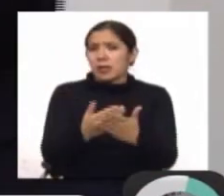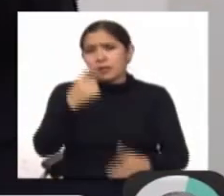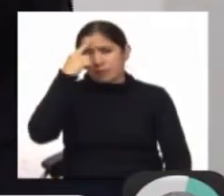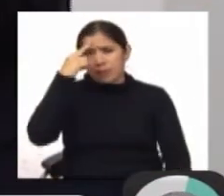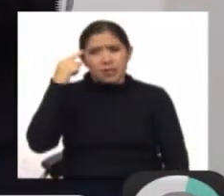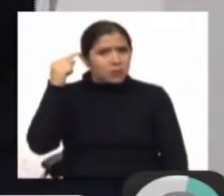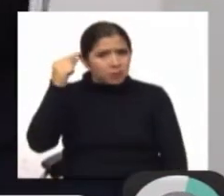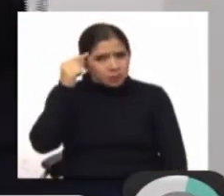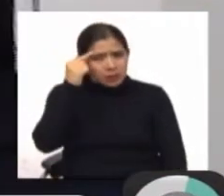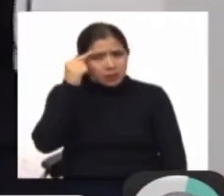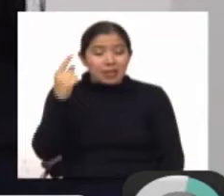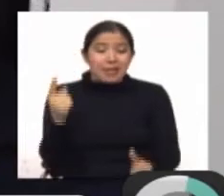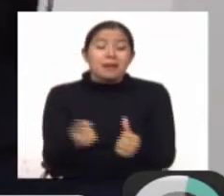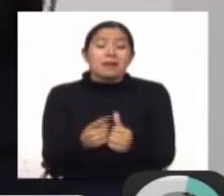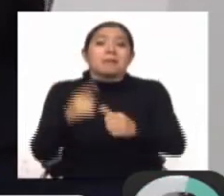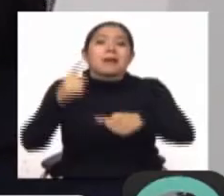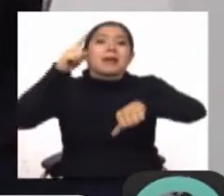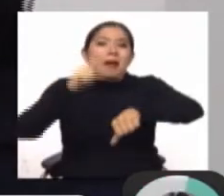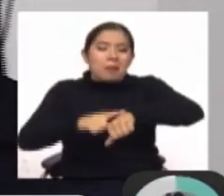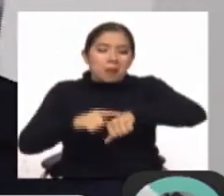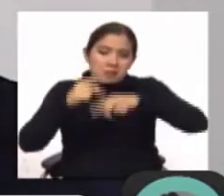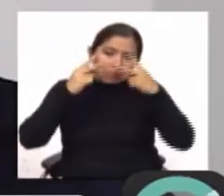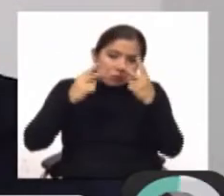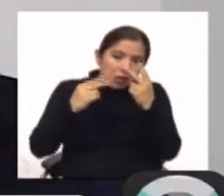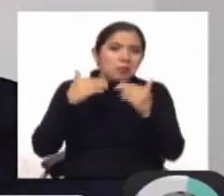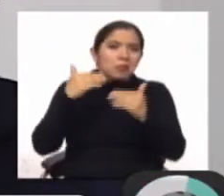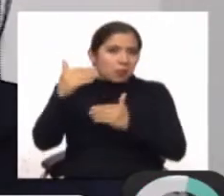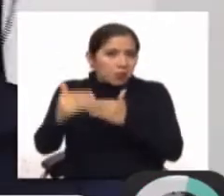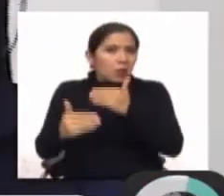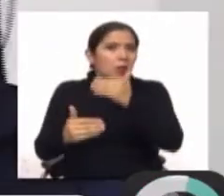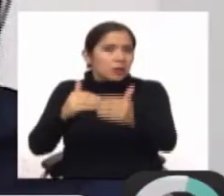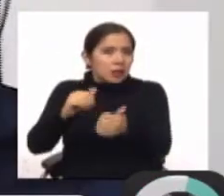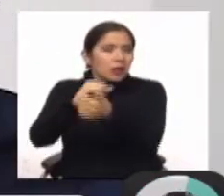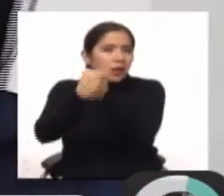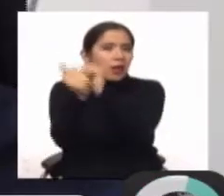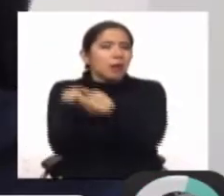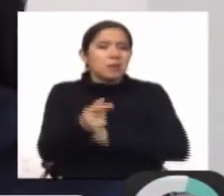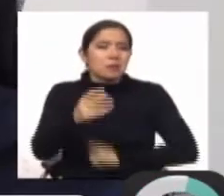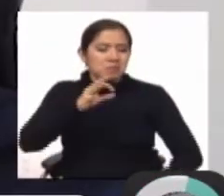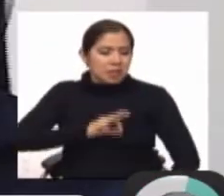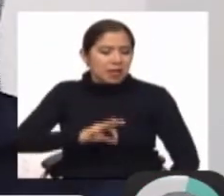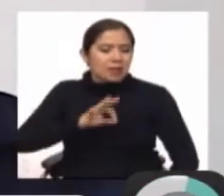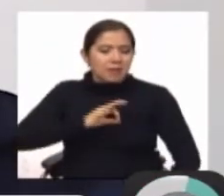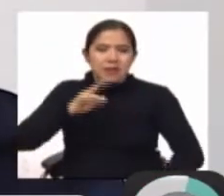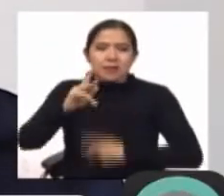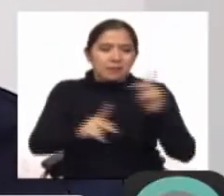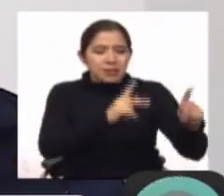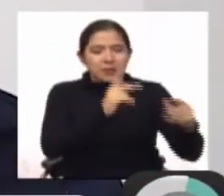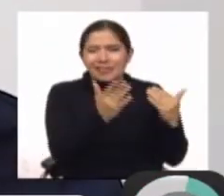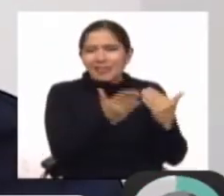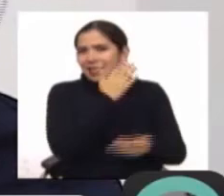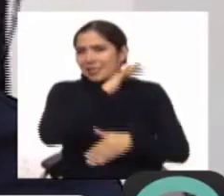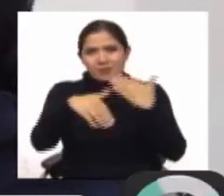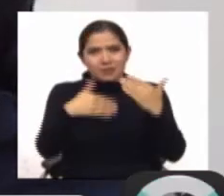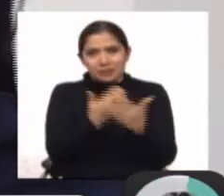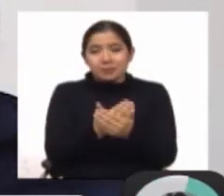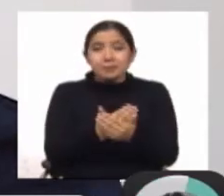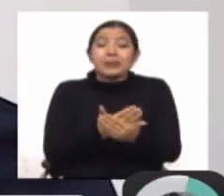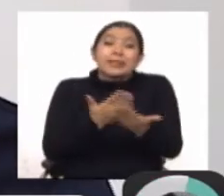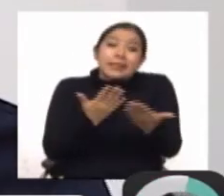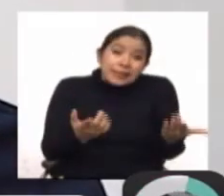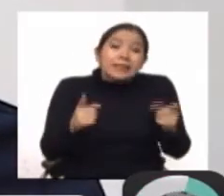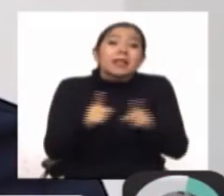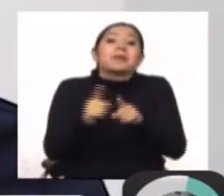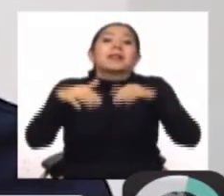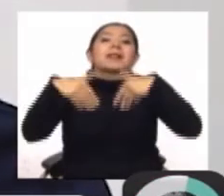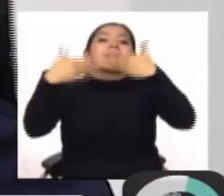por primera vez que vemos este proceso de cambio que ya va beneficiando casi a toda la población, ¿no? Y así también invitar a